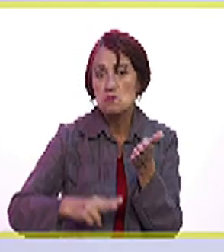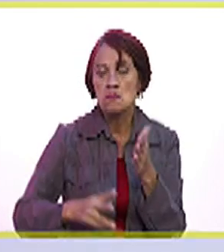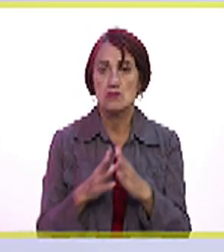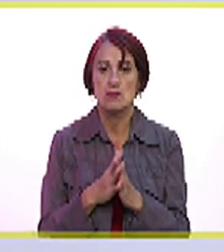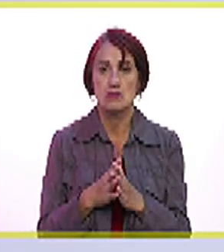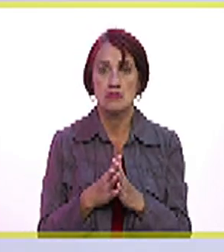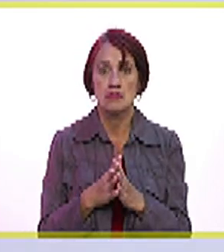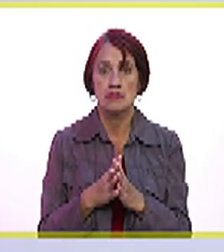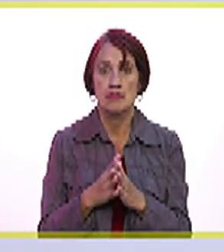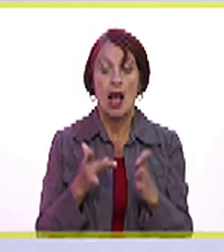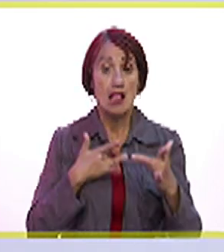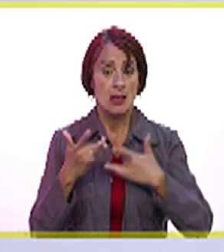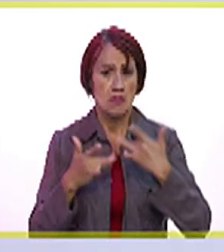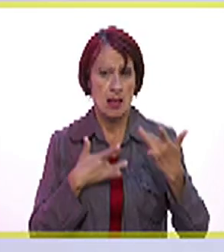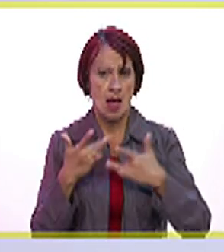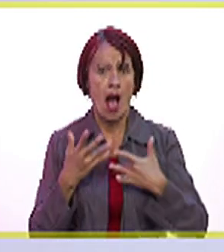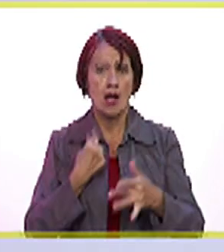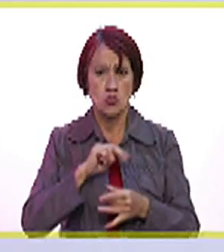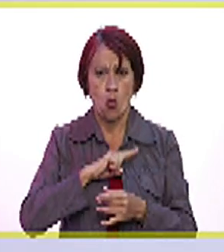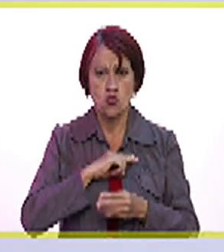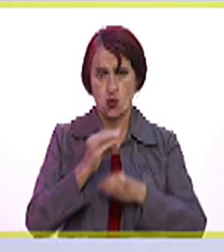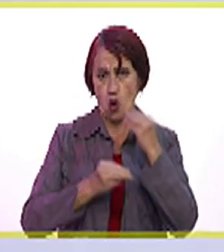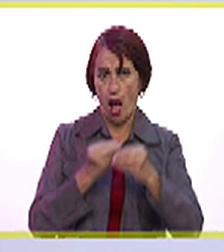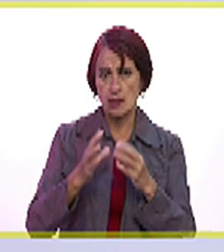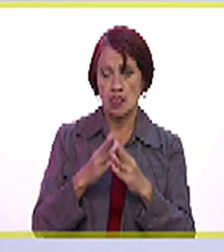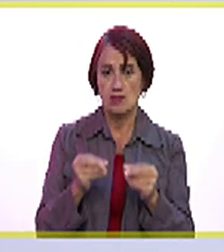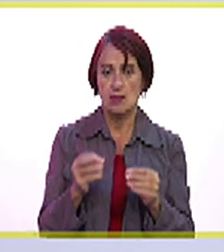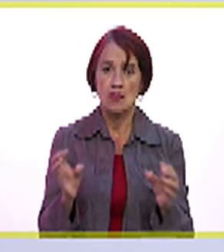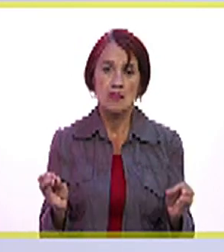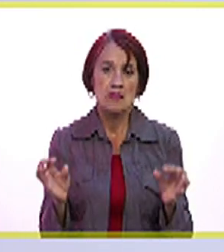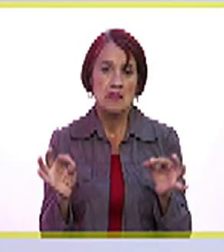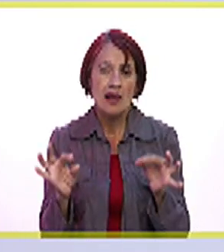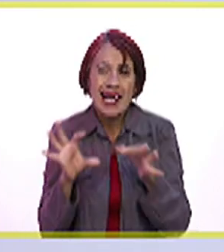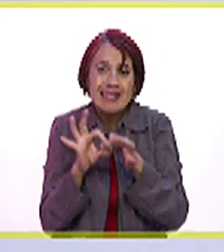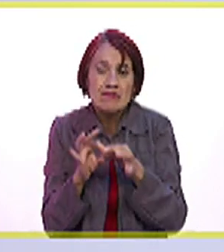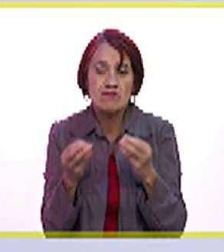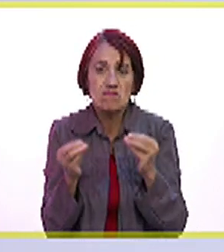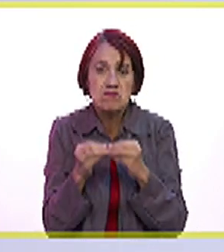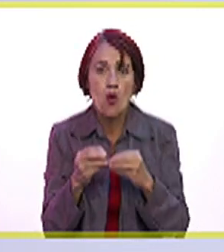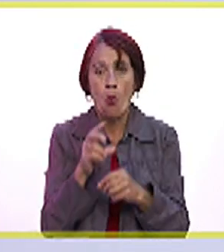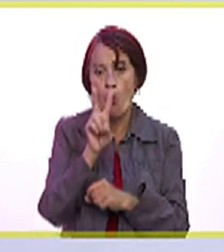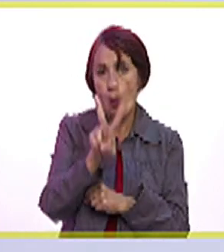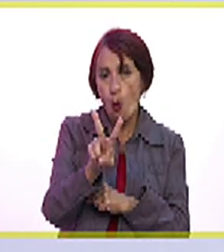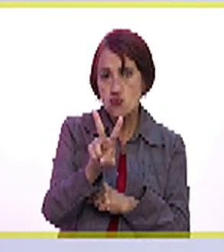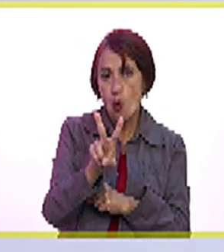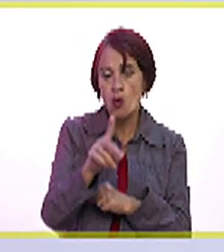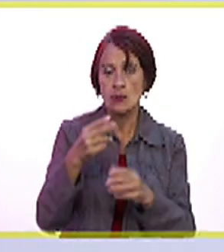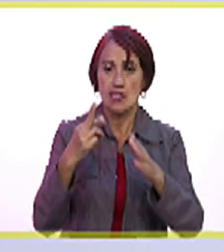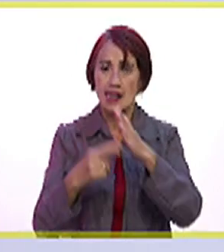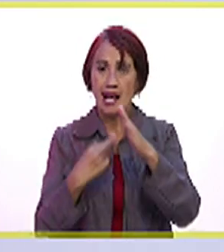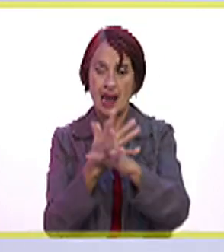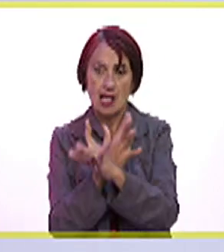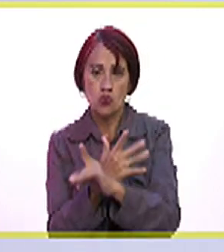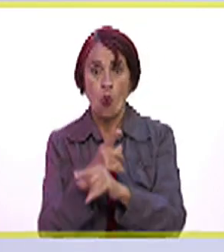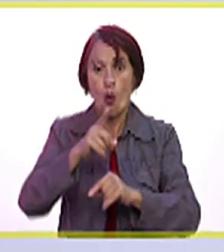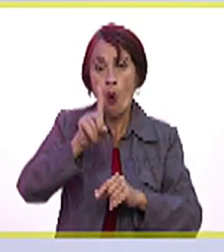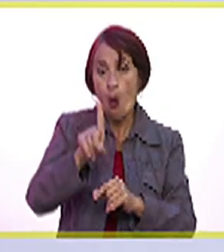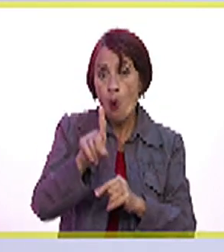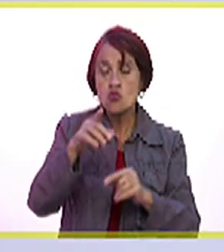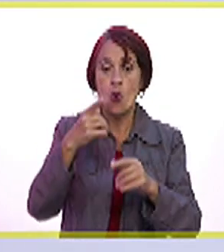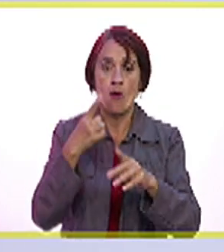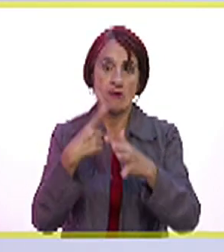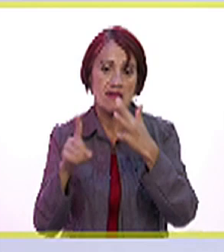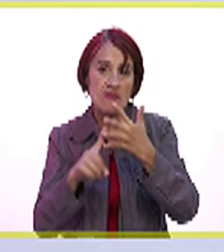actividad recreativa que nosotros realicemos puede estar vinculada a uno o varios tipos de recreación y a uno o